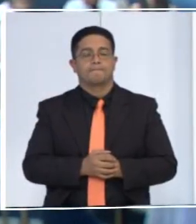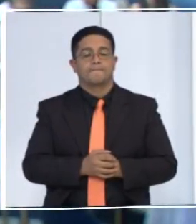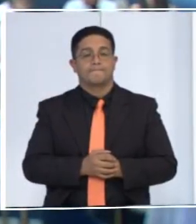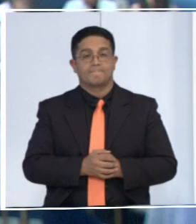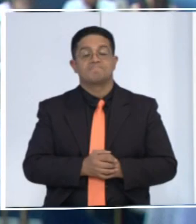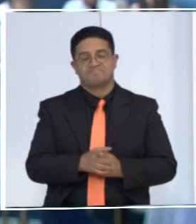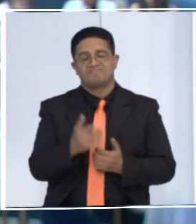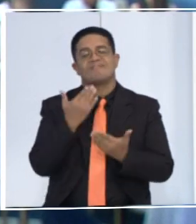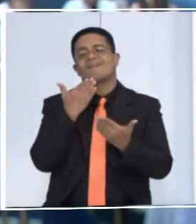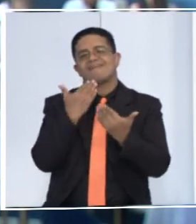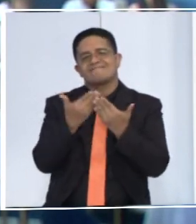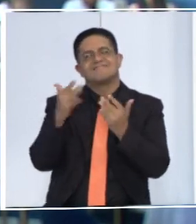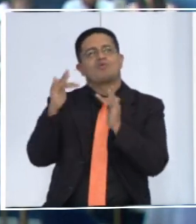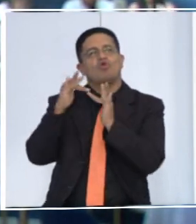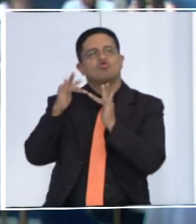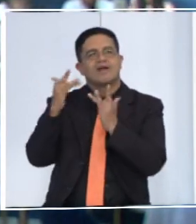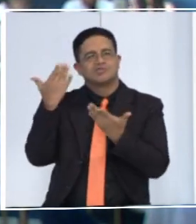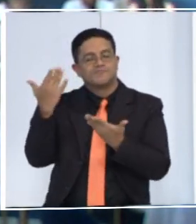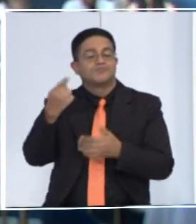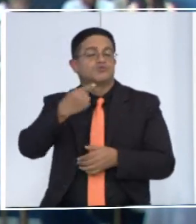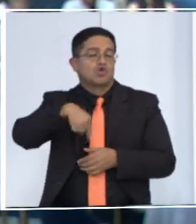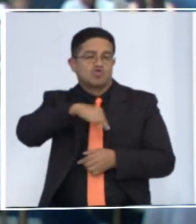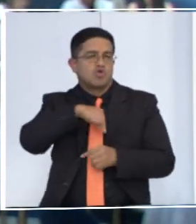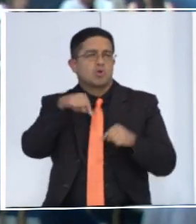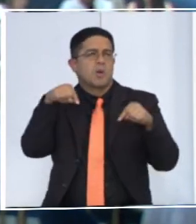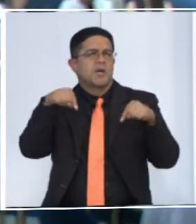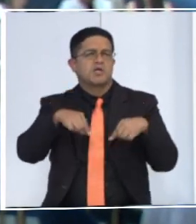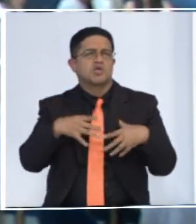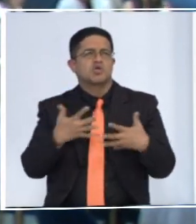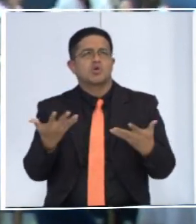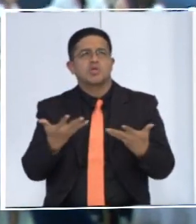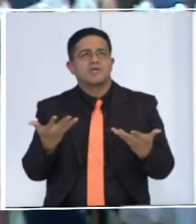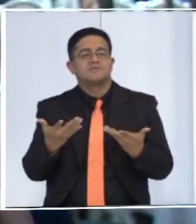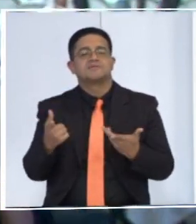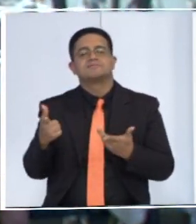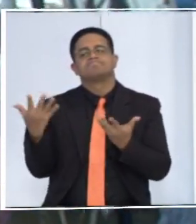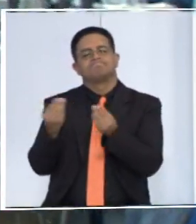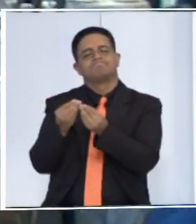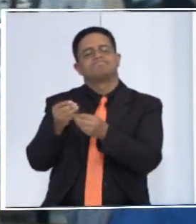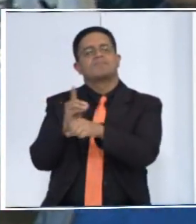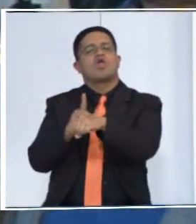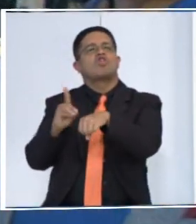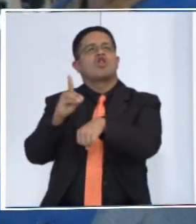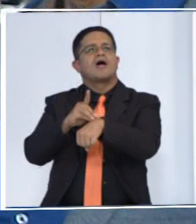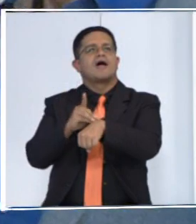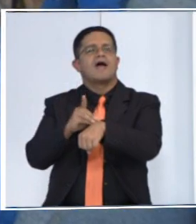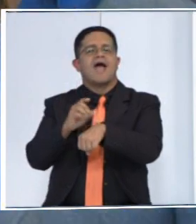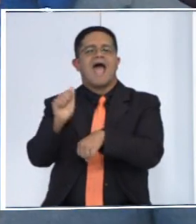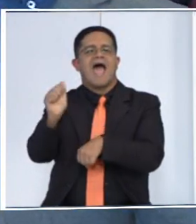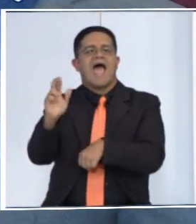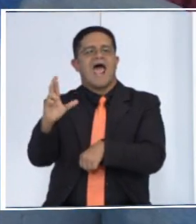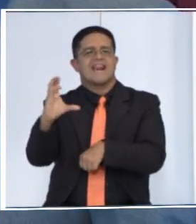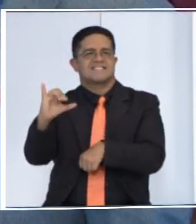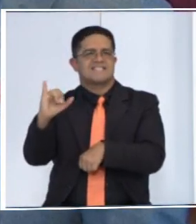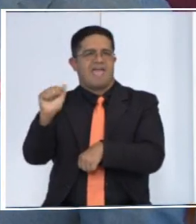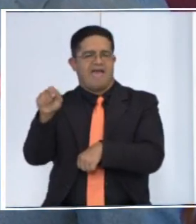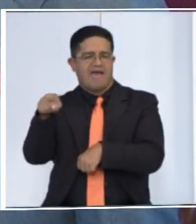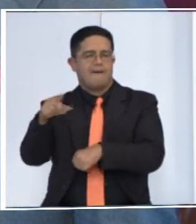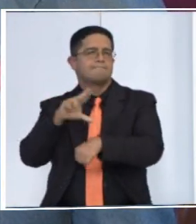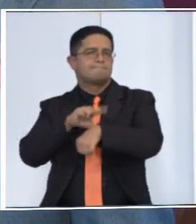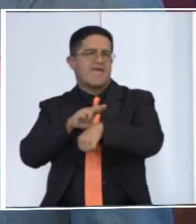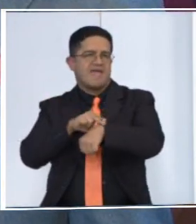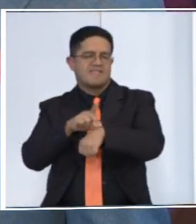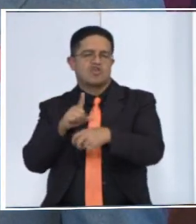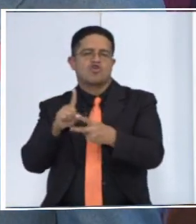así Daniela gracias por este contacto nosotros en esta oportunidad nos encontramos en compañía del doctor Rafael Arce Él es médico traumatólogo y ortopedista